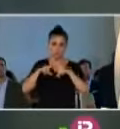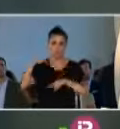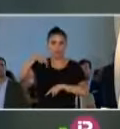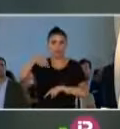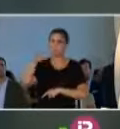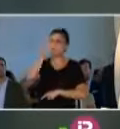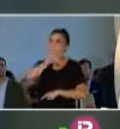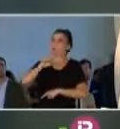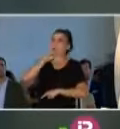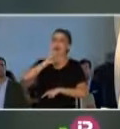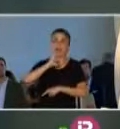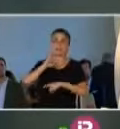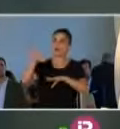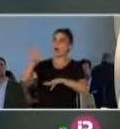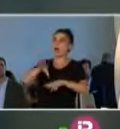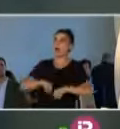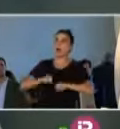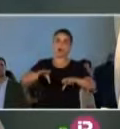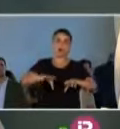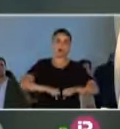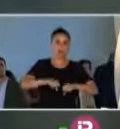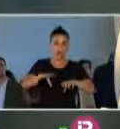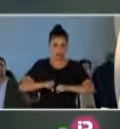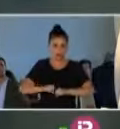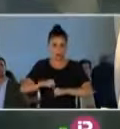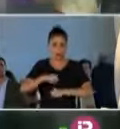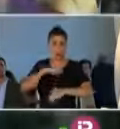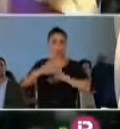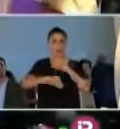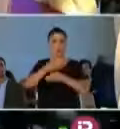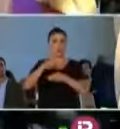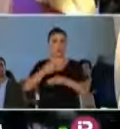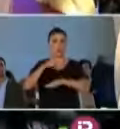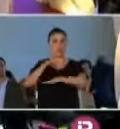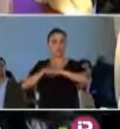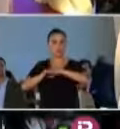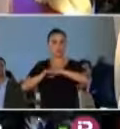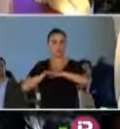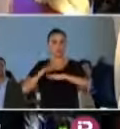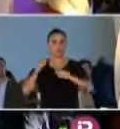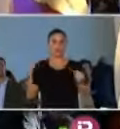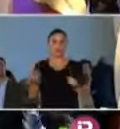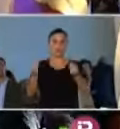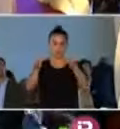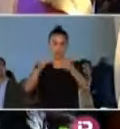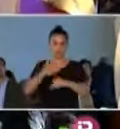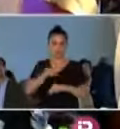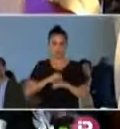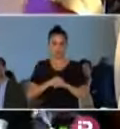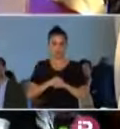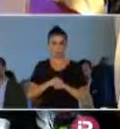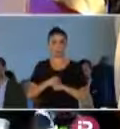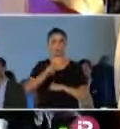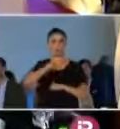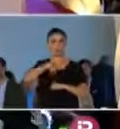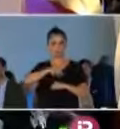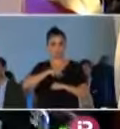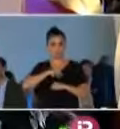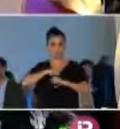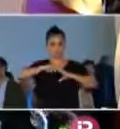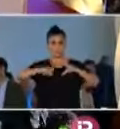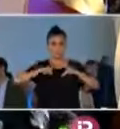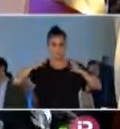acogemos es también un motor de prosperidad para todo el Estado. Fuimos el primer impulso para salir de la